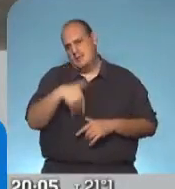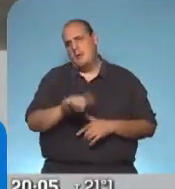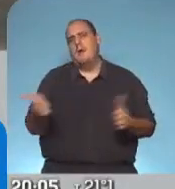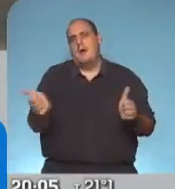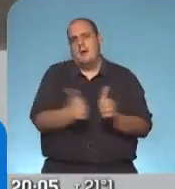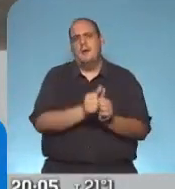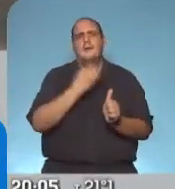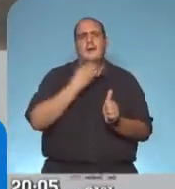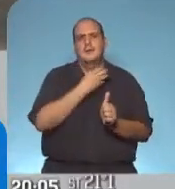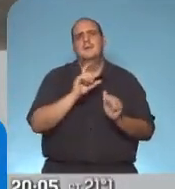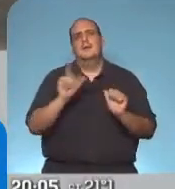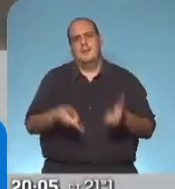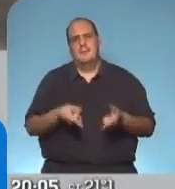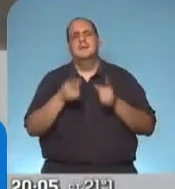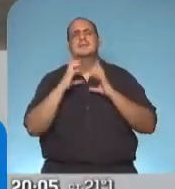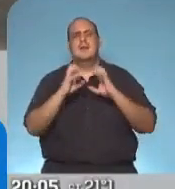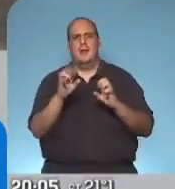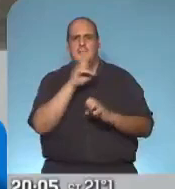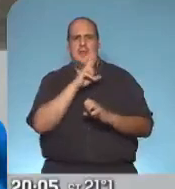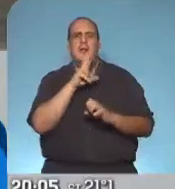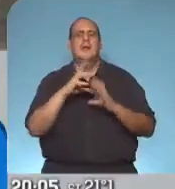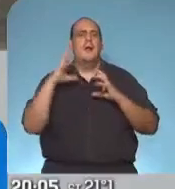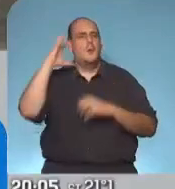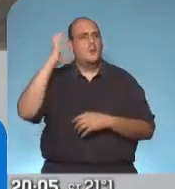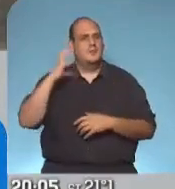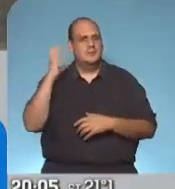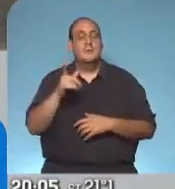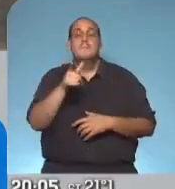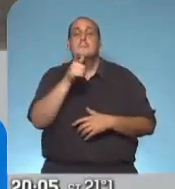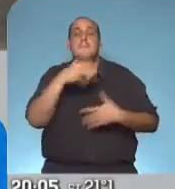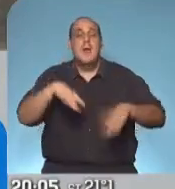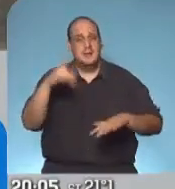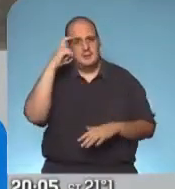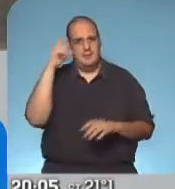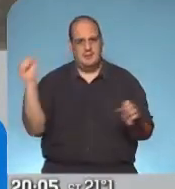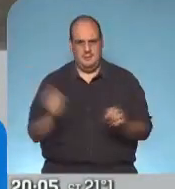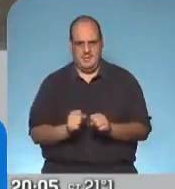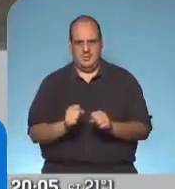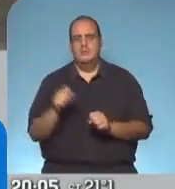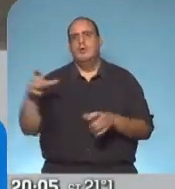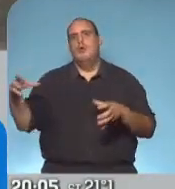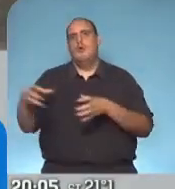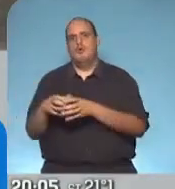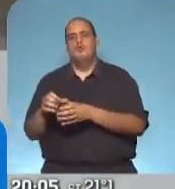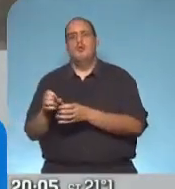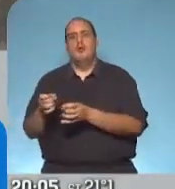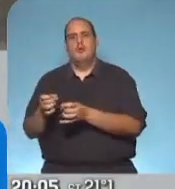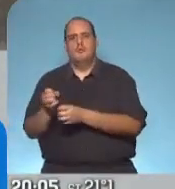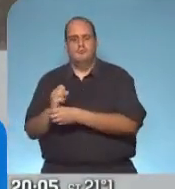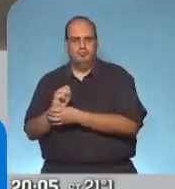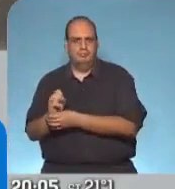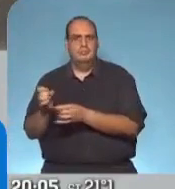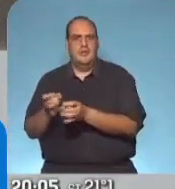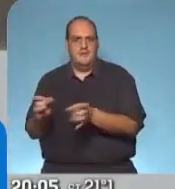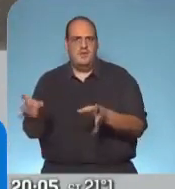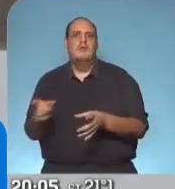Bisotti, el presidente estará definiendo la fecha. En principio se habla del 10 de mayo, pero los infectólogos aconsejan que la cuarentena dure al